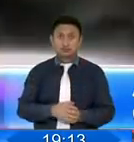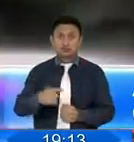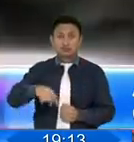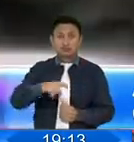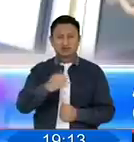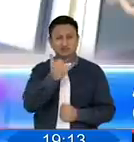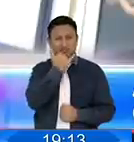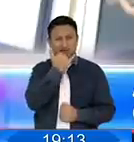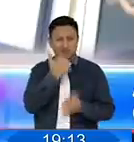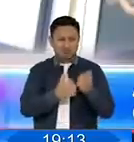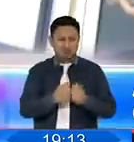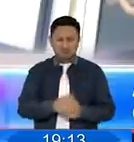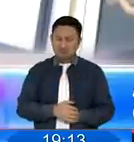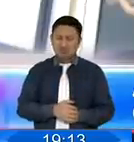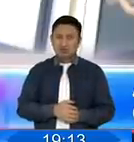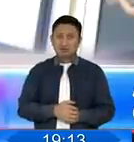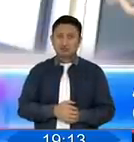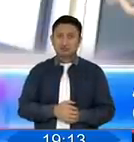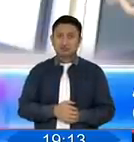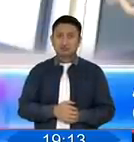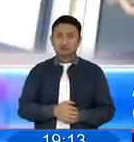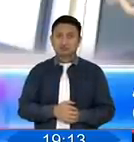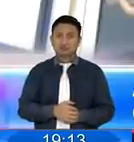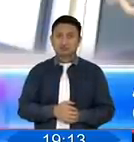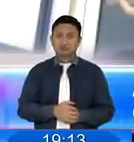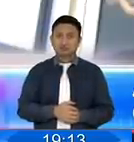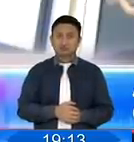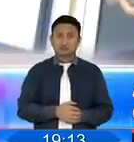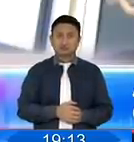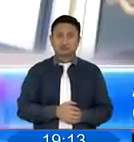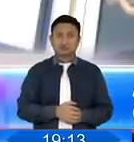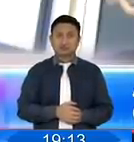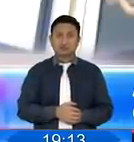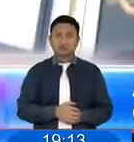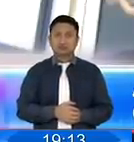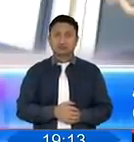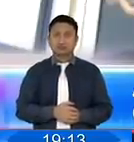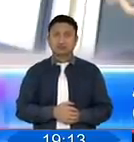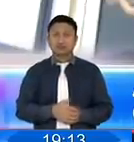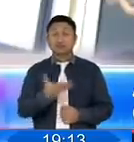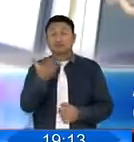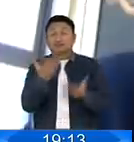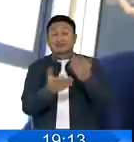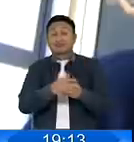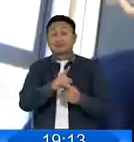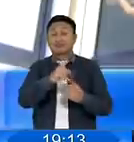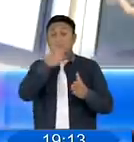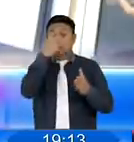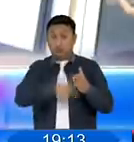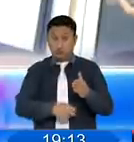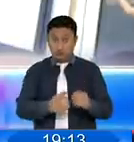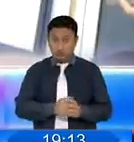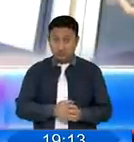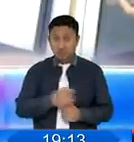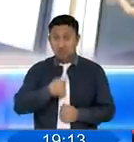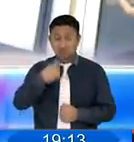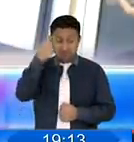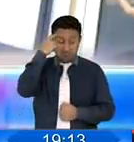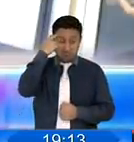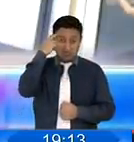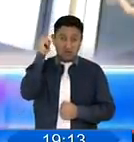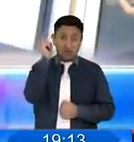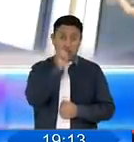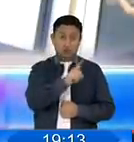Ya refiriéndonos a la sanción que posiblemente tenga el Consejo de la Judicatura, me parece que está atentando a la